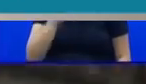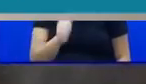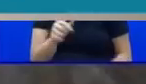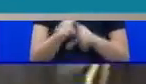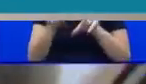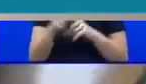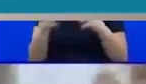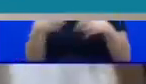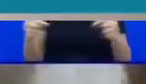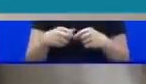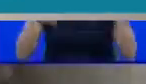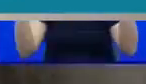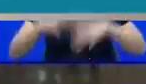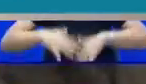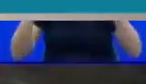personas fallecidas.